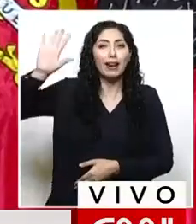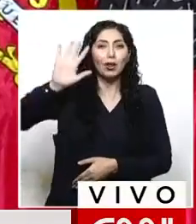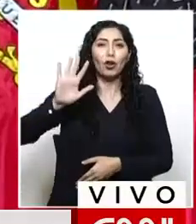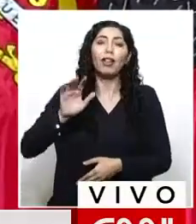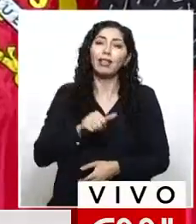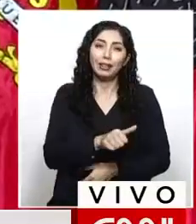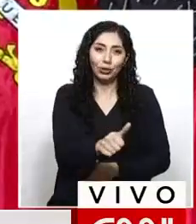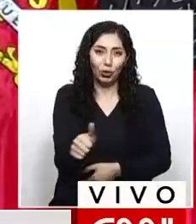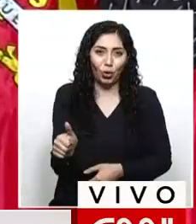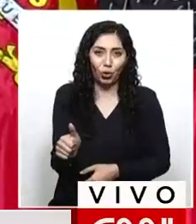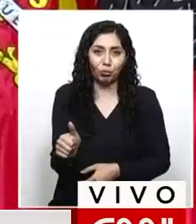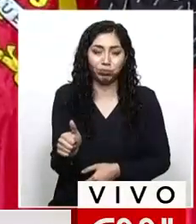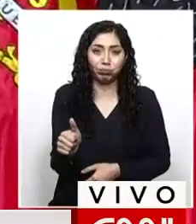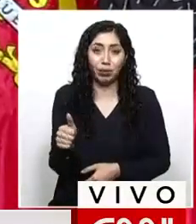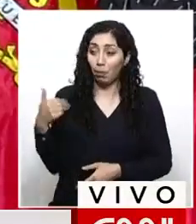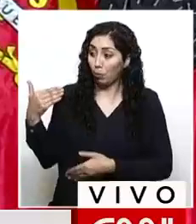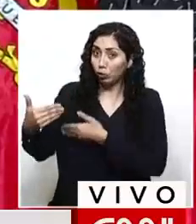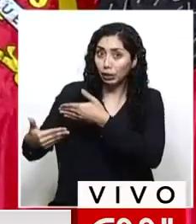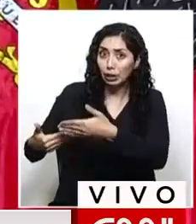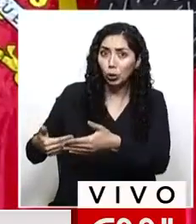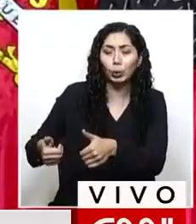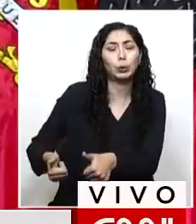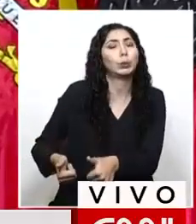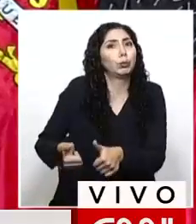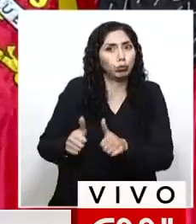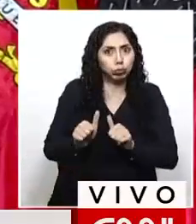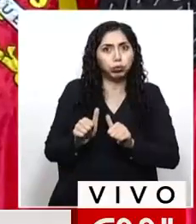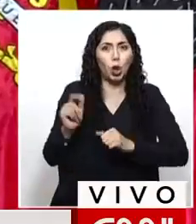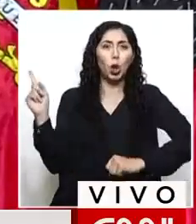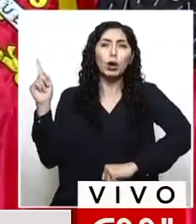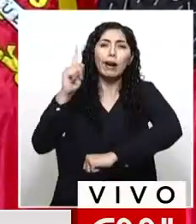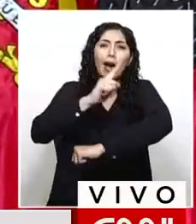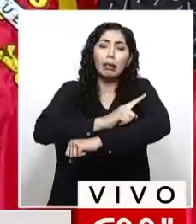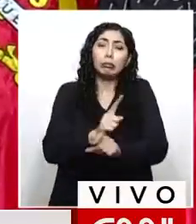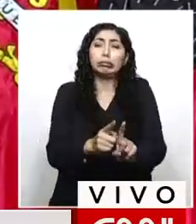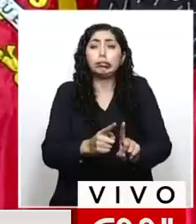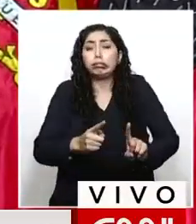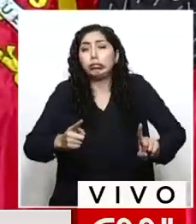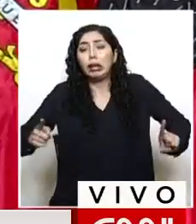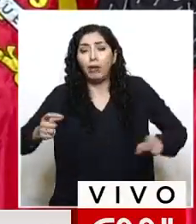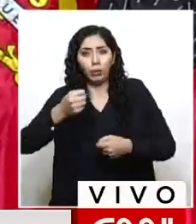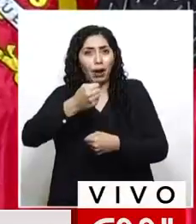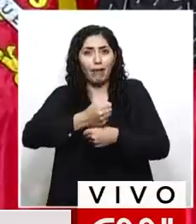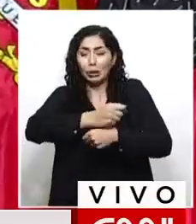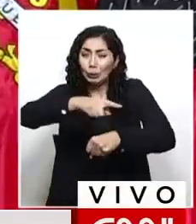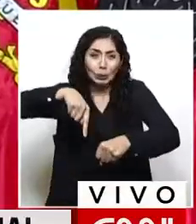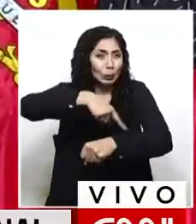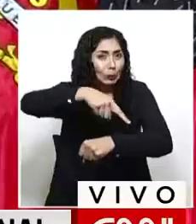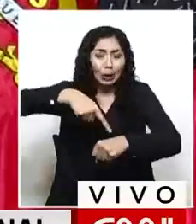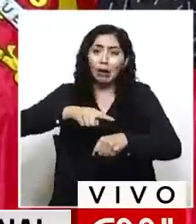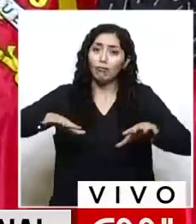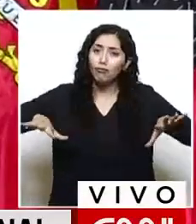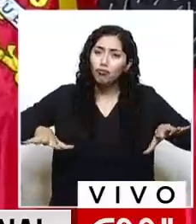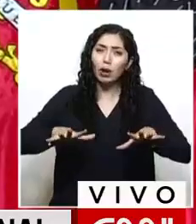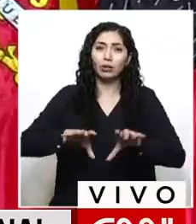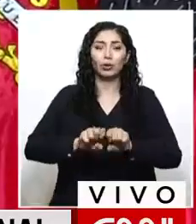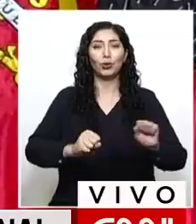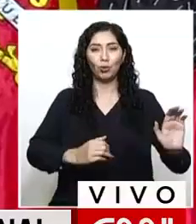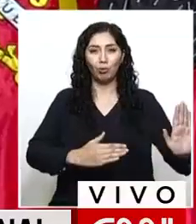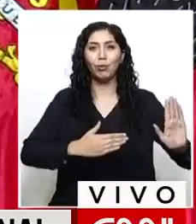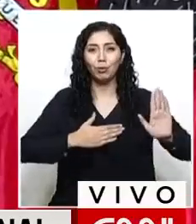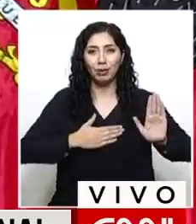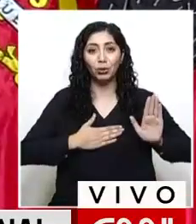camino tremendamente desafiante, de jornadas largas, de muchas horas, de gran esfuerzo y compromiso. Por lo